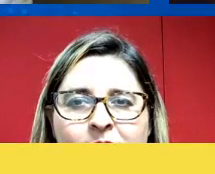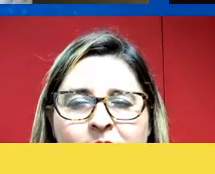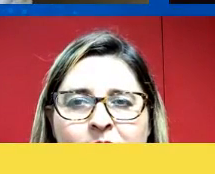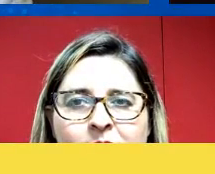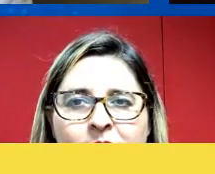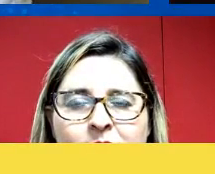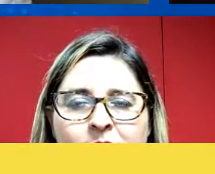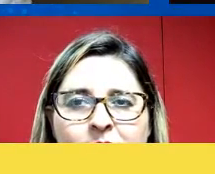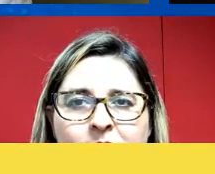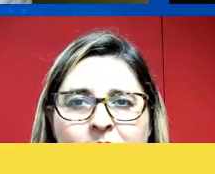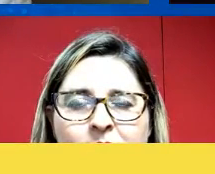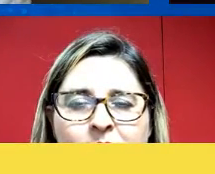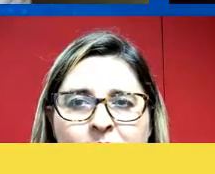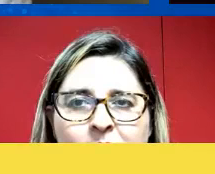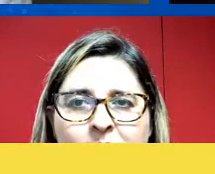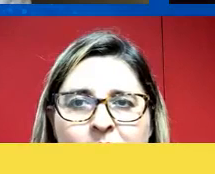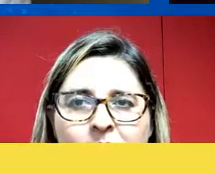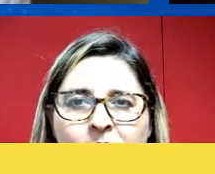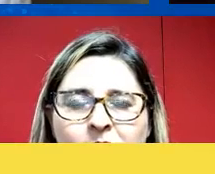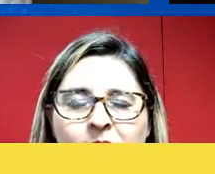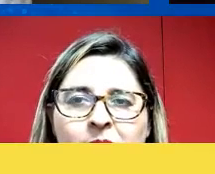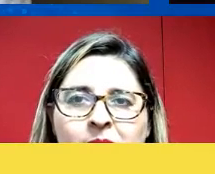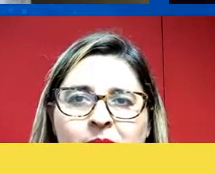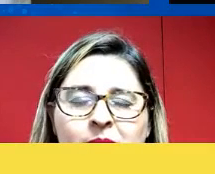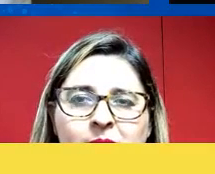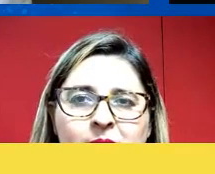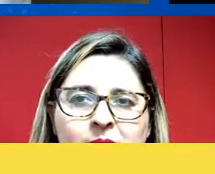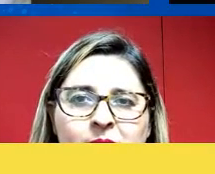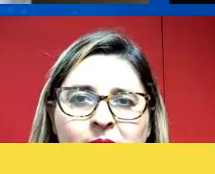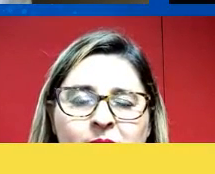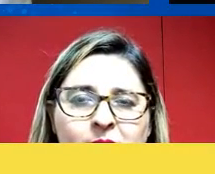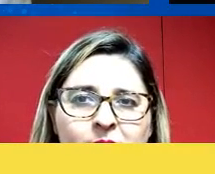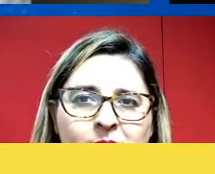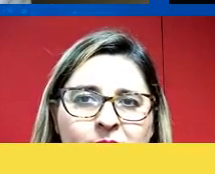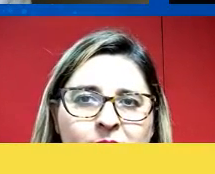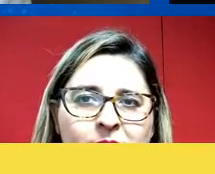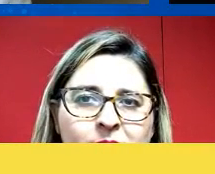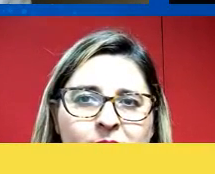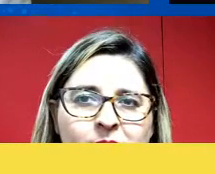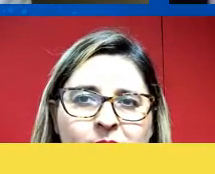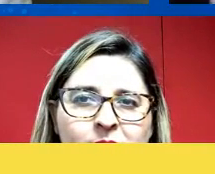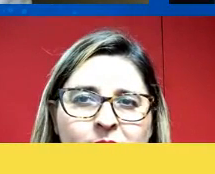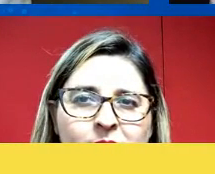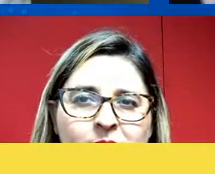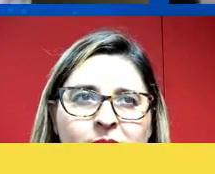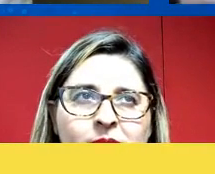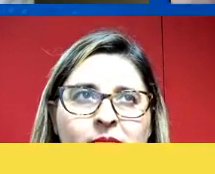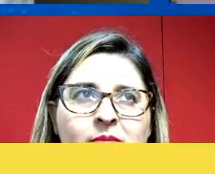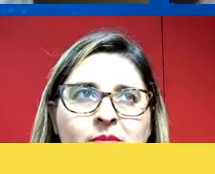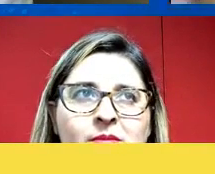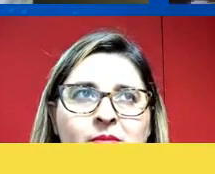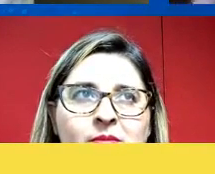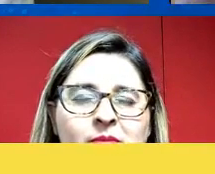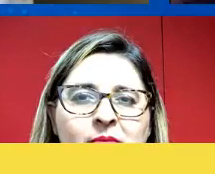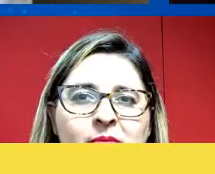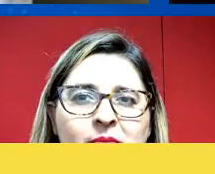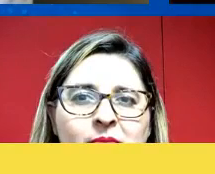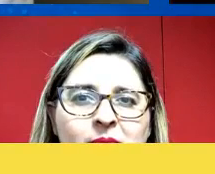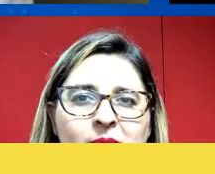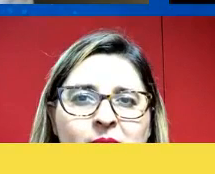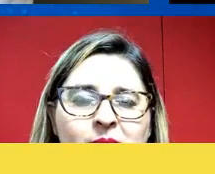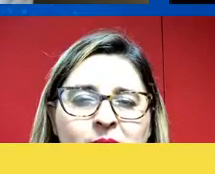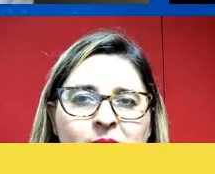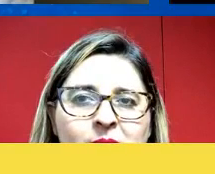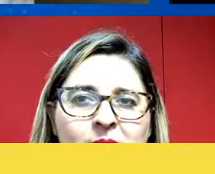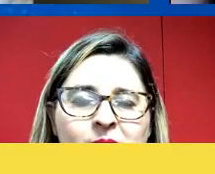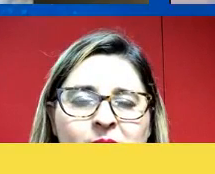ejemplo, la creación de la luna que tiene la Tierra es una luna extremadamente grande en comparación si uno mira el